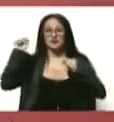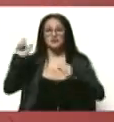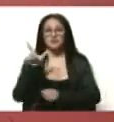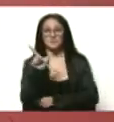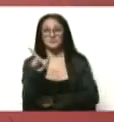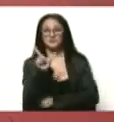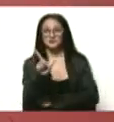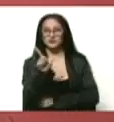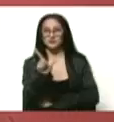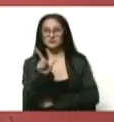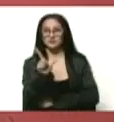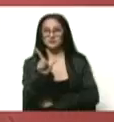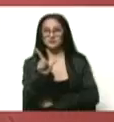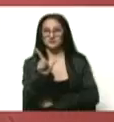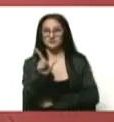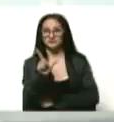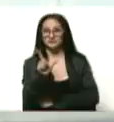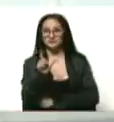PSUV!